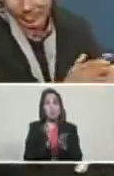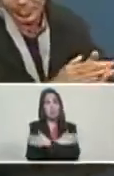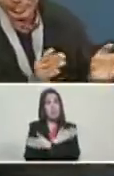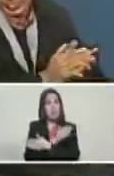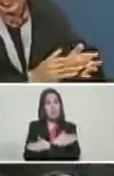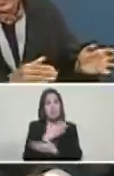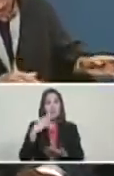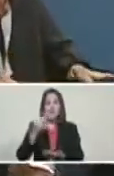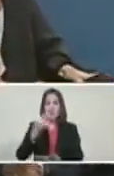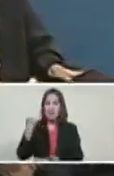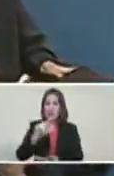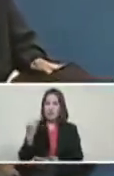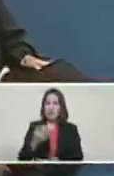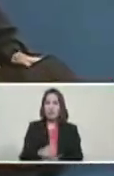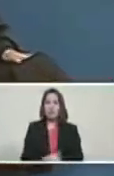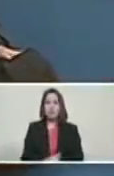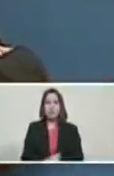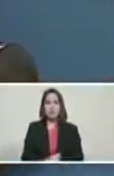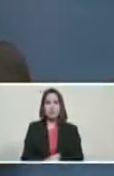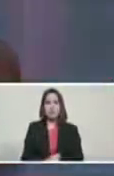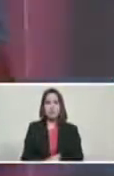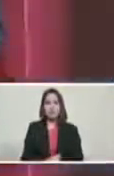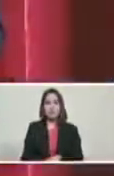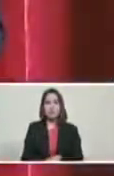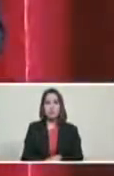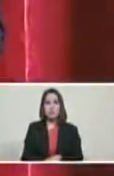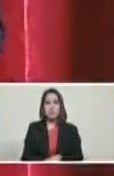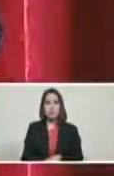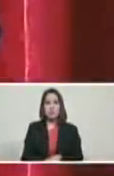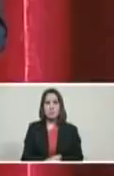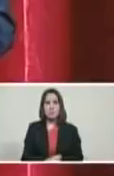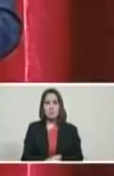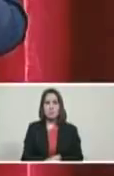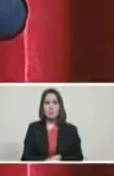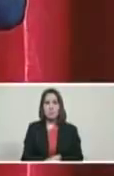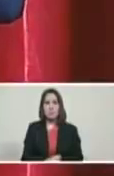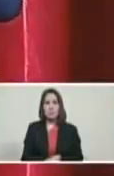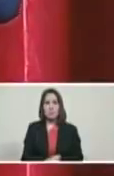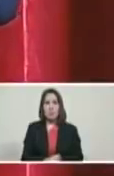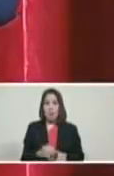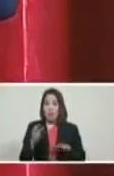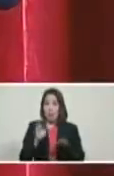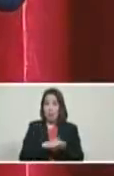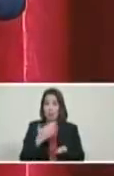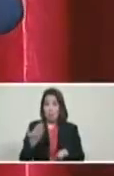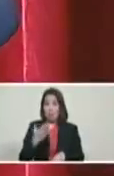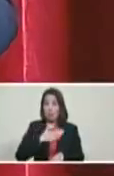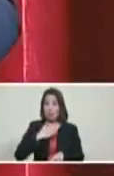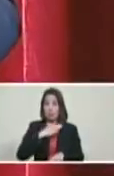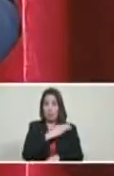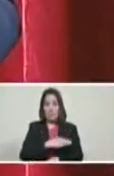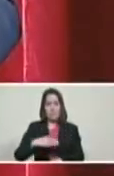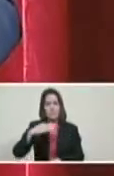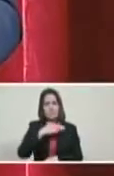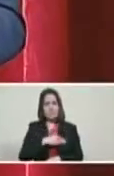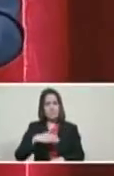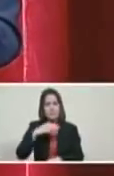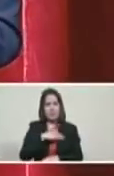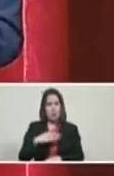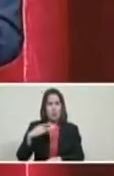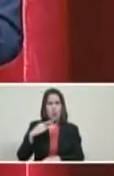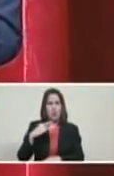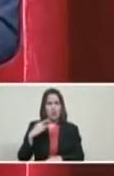Felicidades, de verdad los felicito. Porque cuando yo fundé la micromisión Simón Rodríguez en